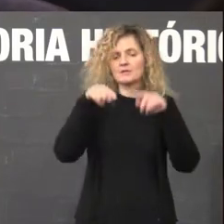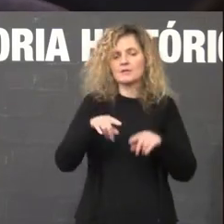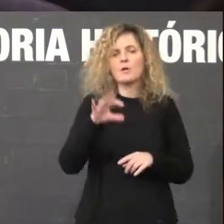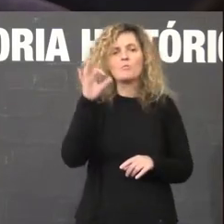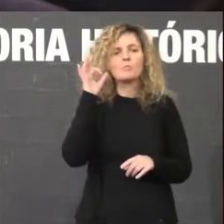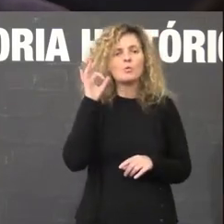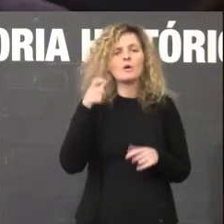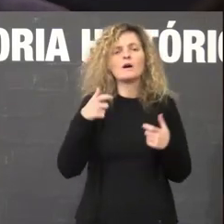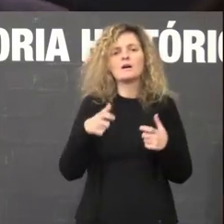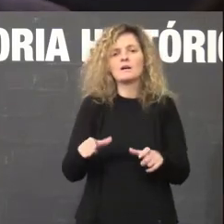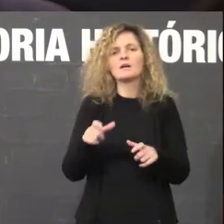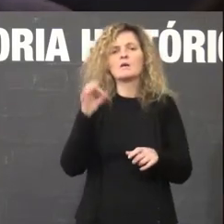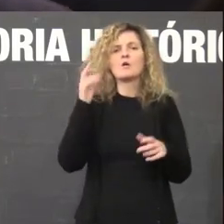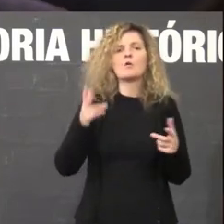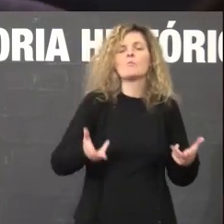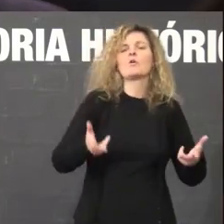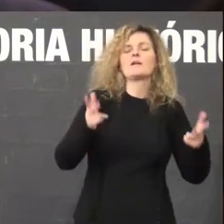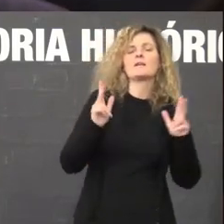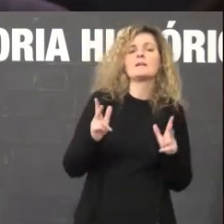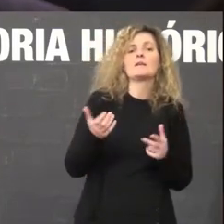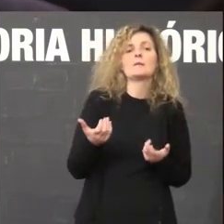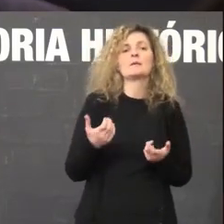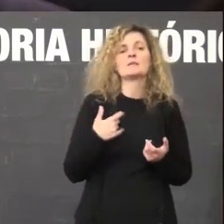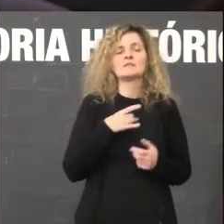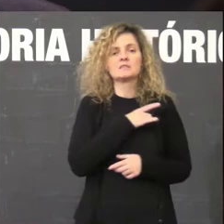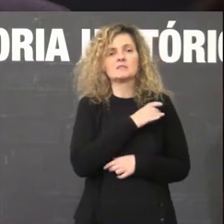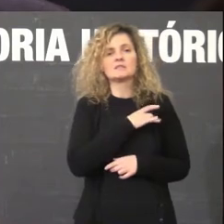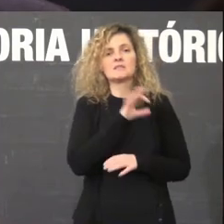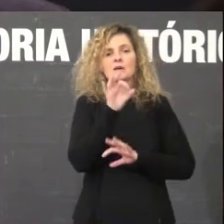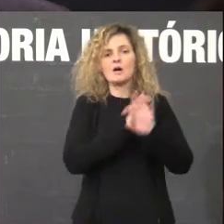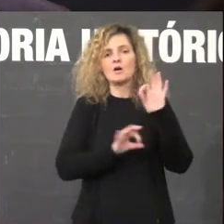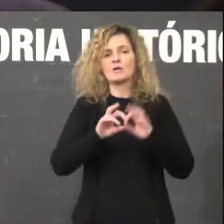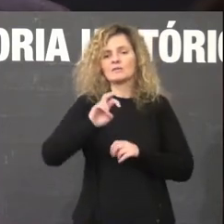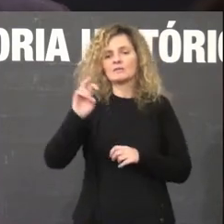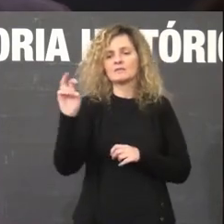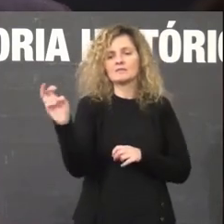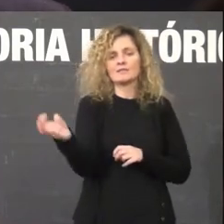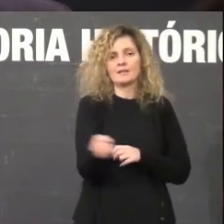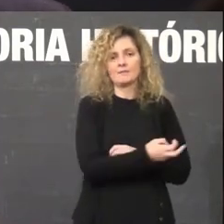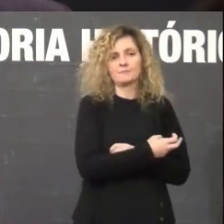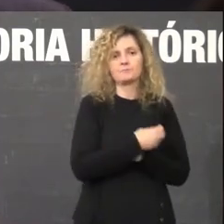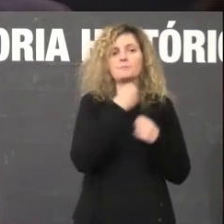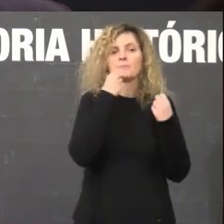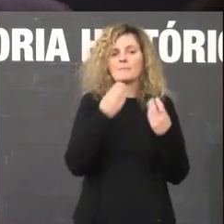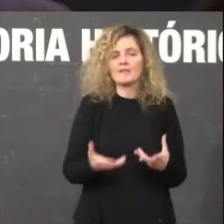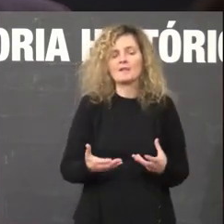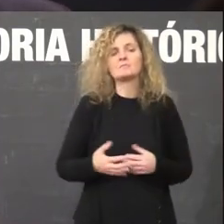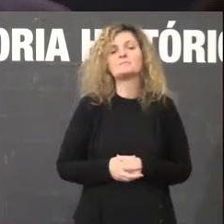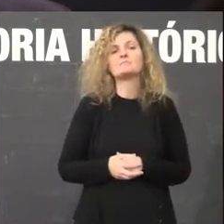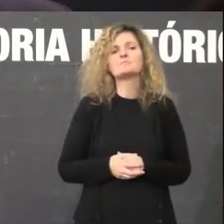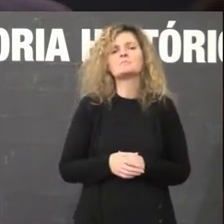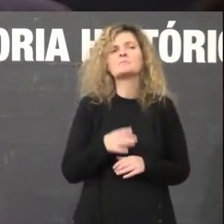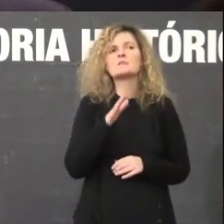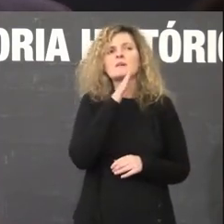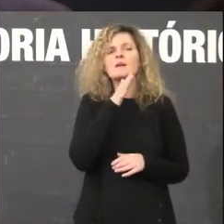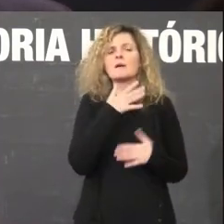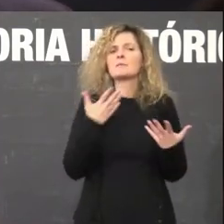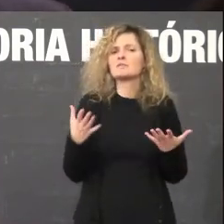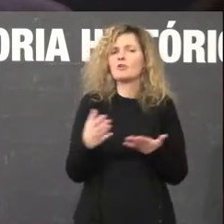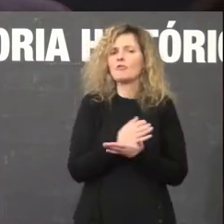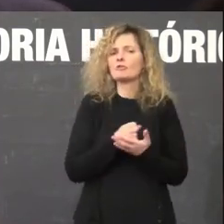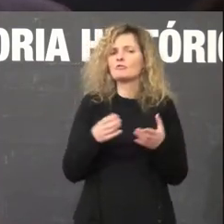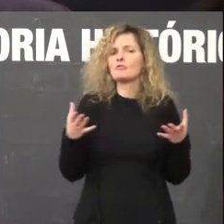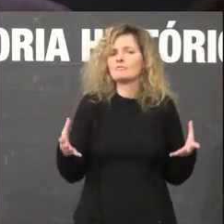mulleres, mulleres libres, bueno, sindicatos organizados, etc., etc., etc. Ben, e que acontece con todo isto?